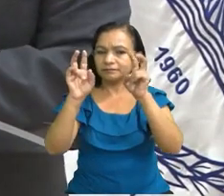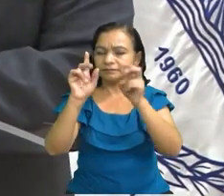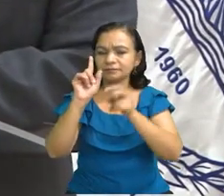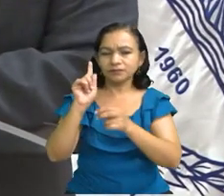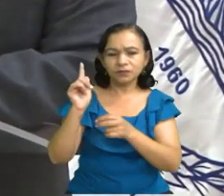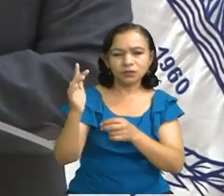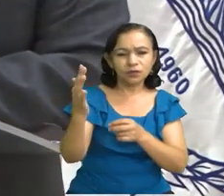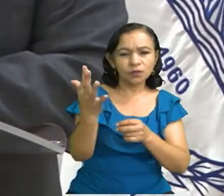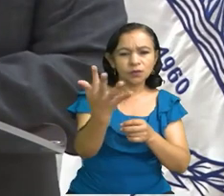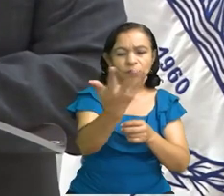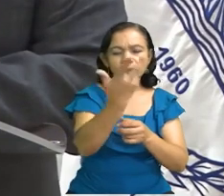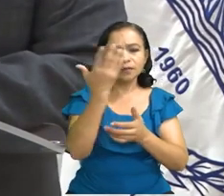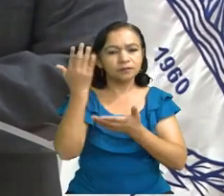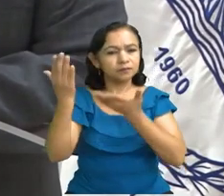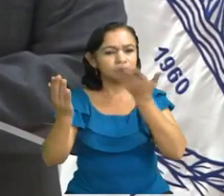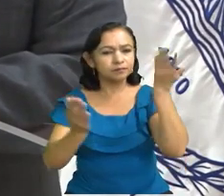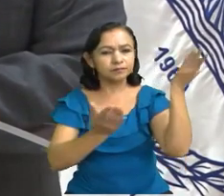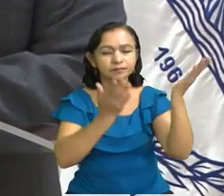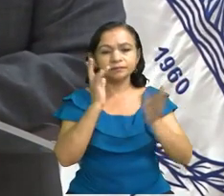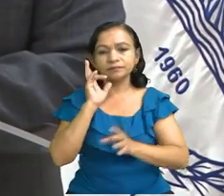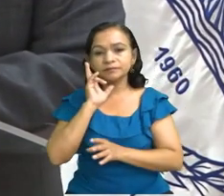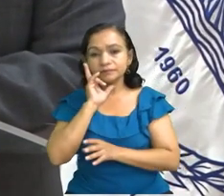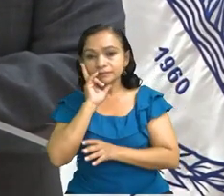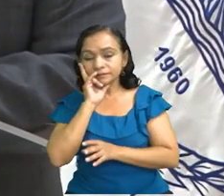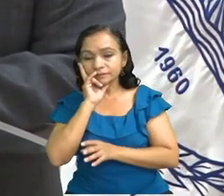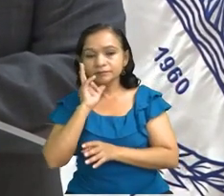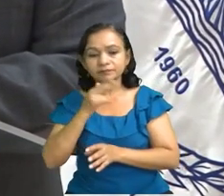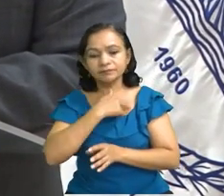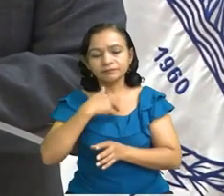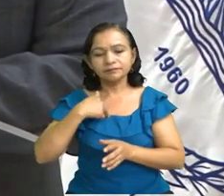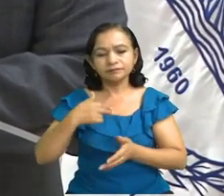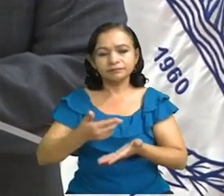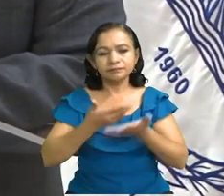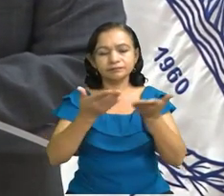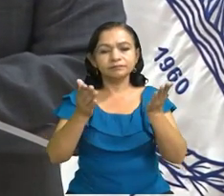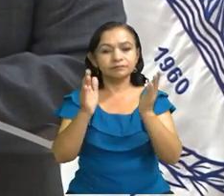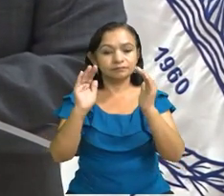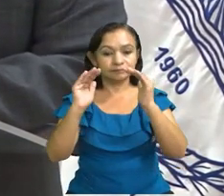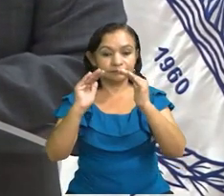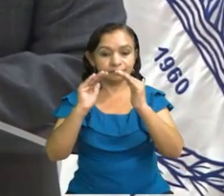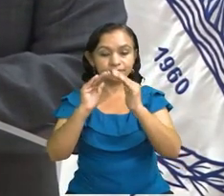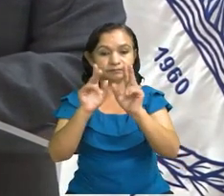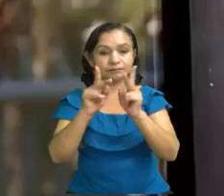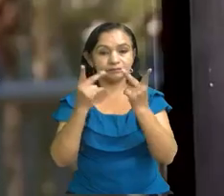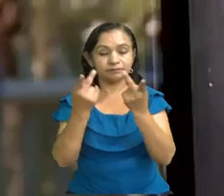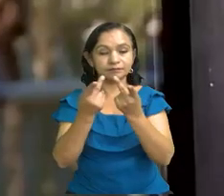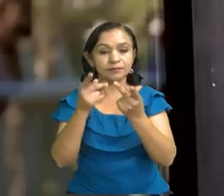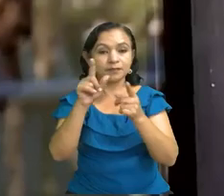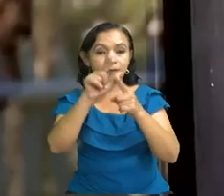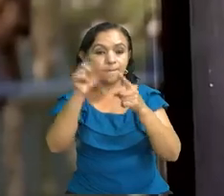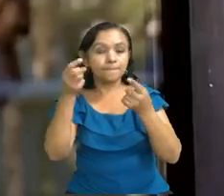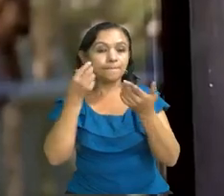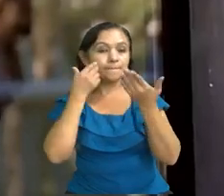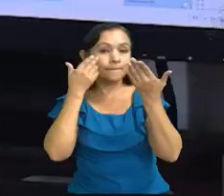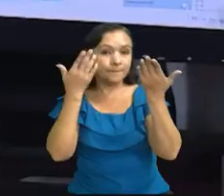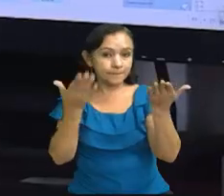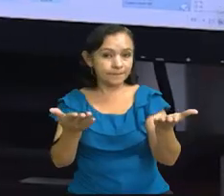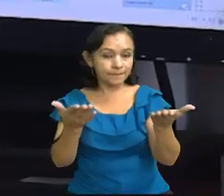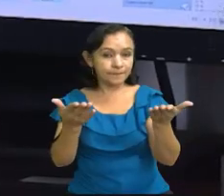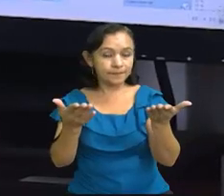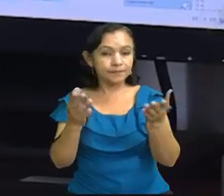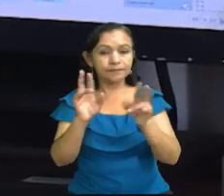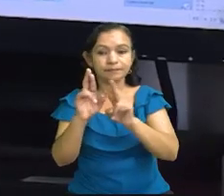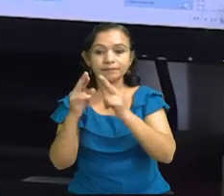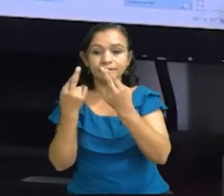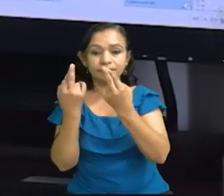esas obras de arte que nosotros estaremos exponiendo en la Casa de los Pueblos en el mes de mayo. Además, tiene previsto